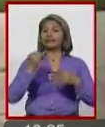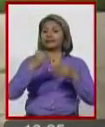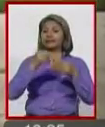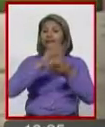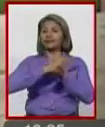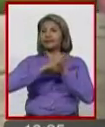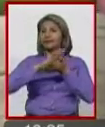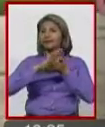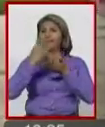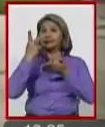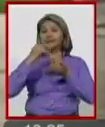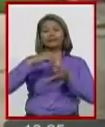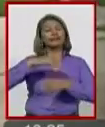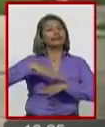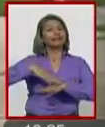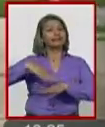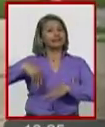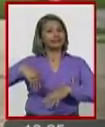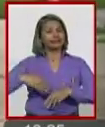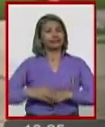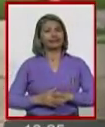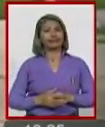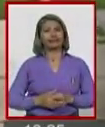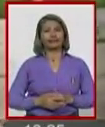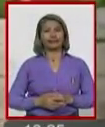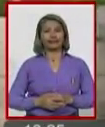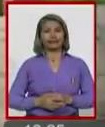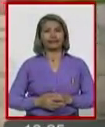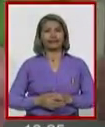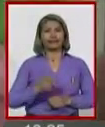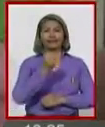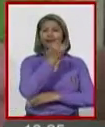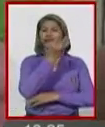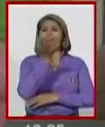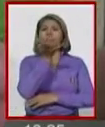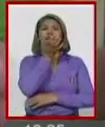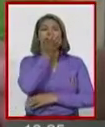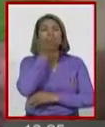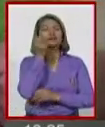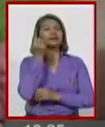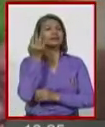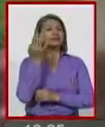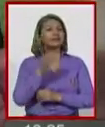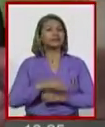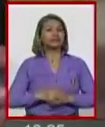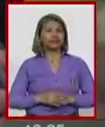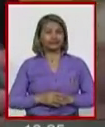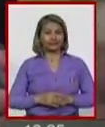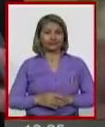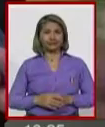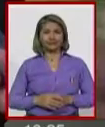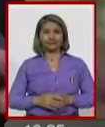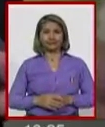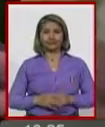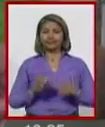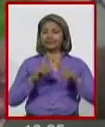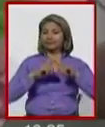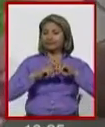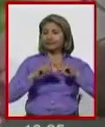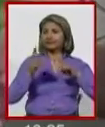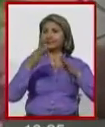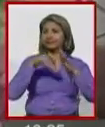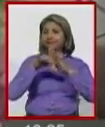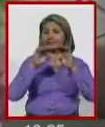iba a estar todo limpio, pero vemos que todavía no han venido, ¿no? Hay bastante hierba, ¿no? Ahí está sumamente, mire como lo puede ver, está todo monte, pero